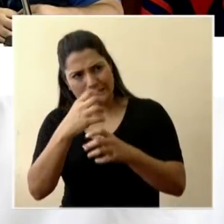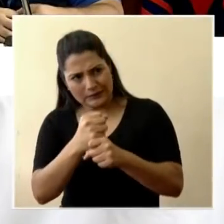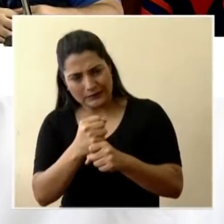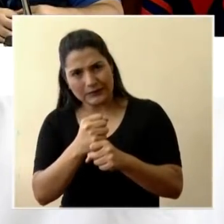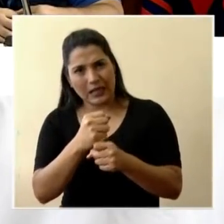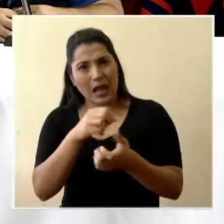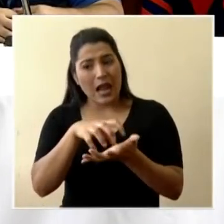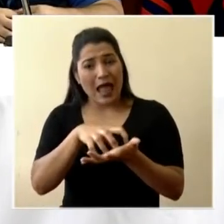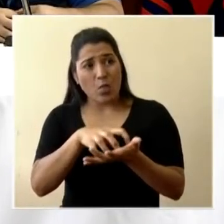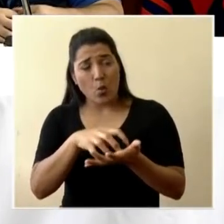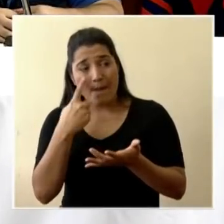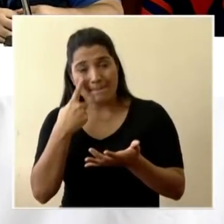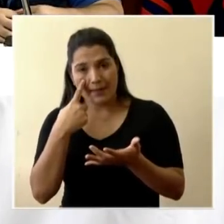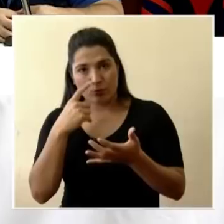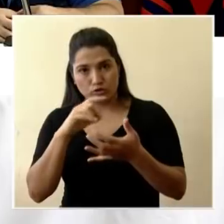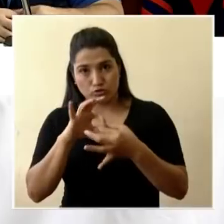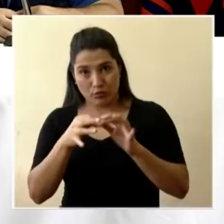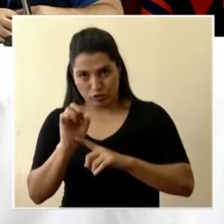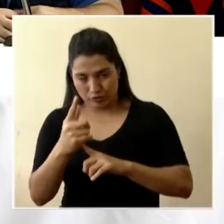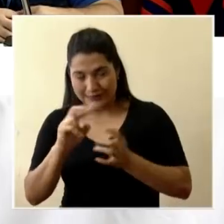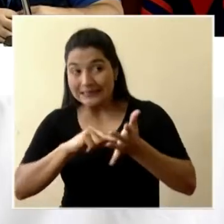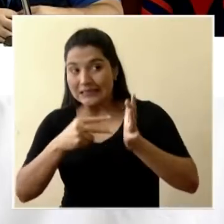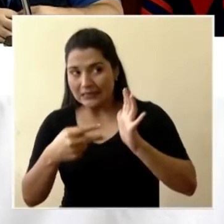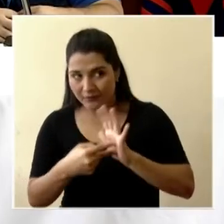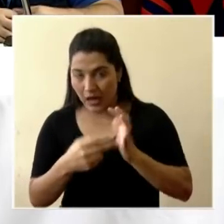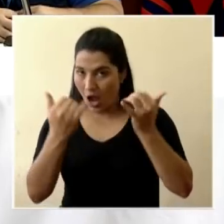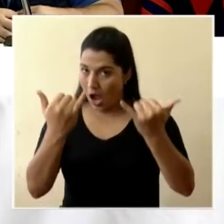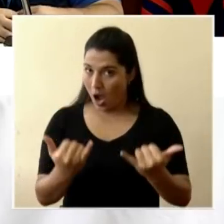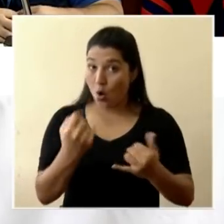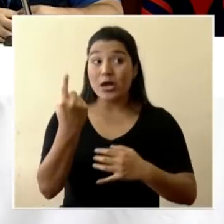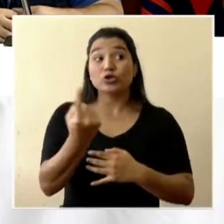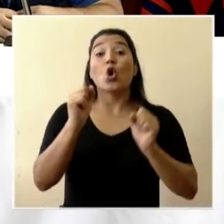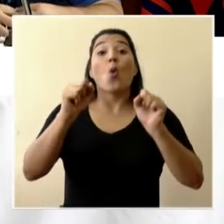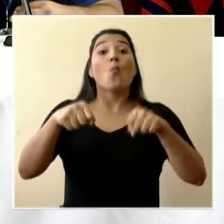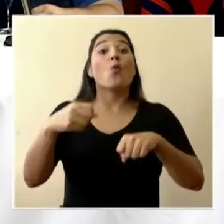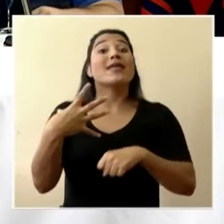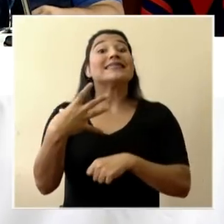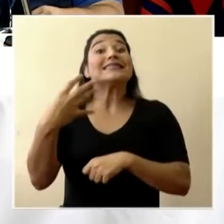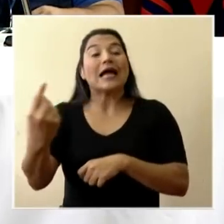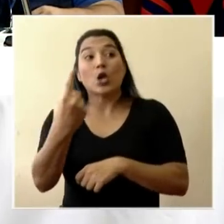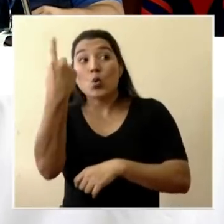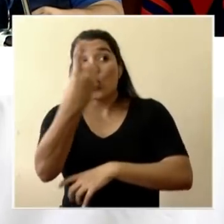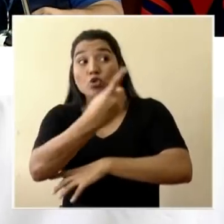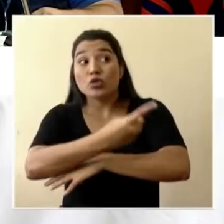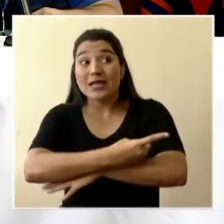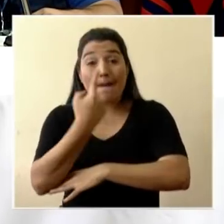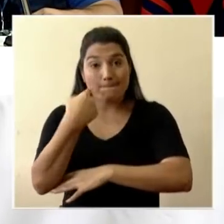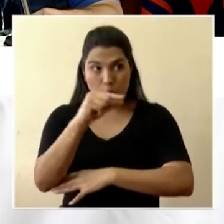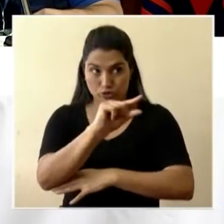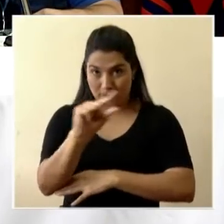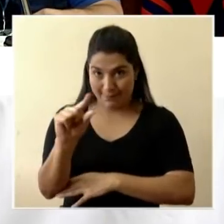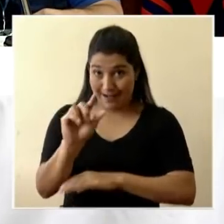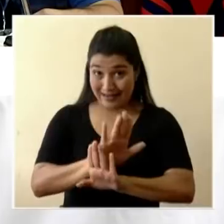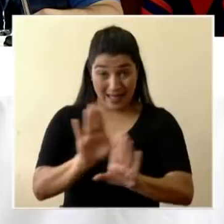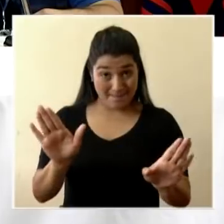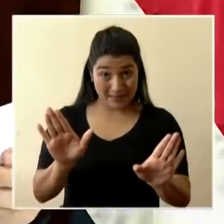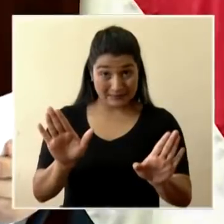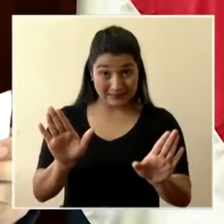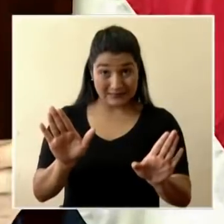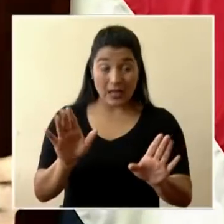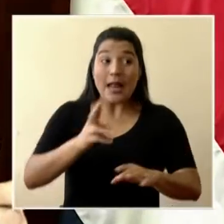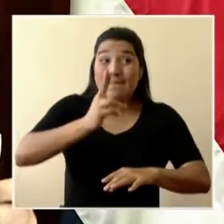que percibimos en redes. Entonces, Sí. quiere decir, ahora solo se puede sacar el carro un día entre semana. El día que antes uno